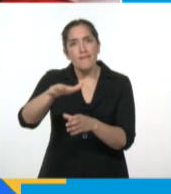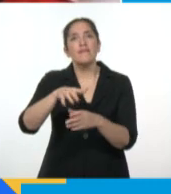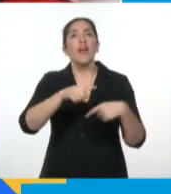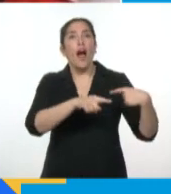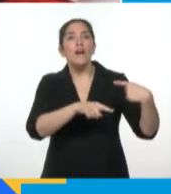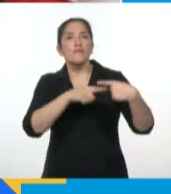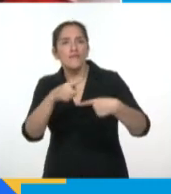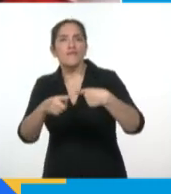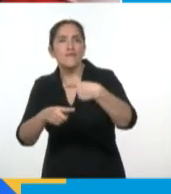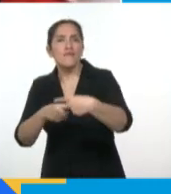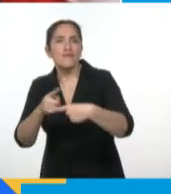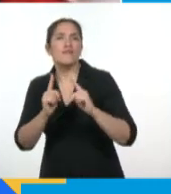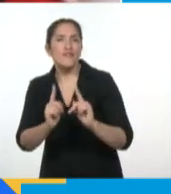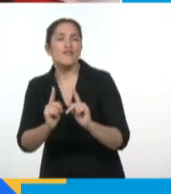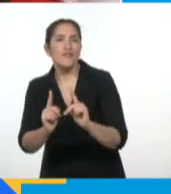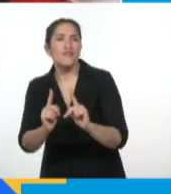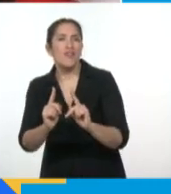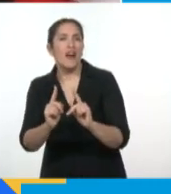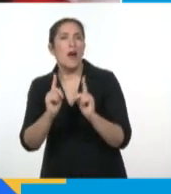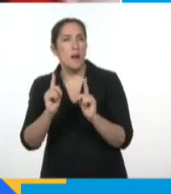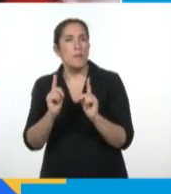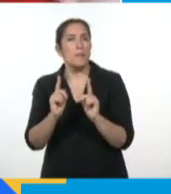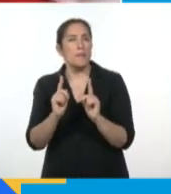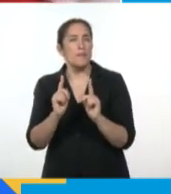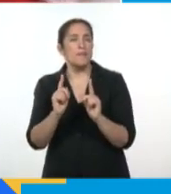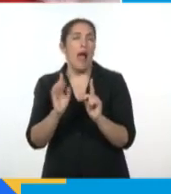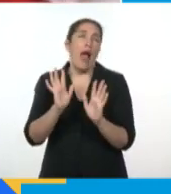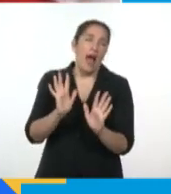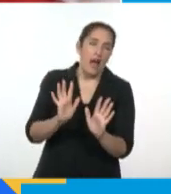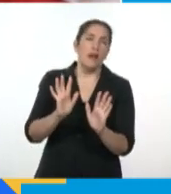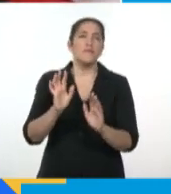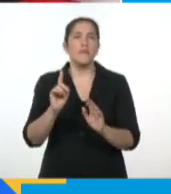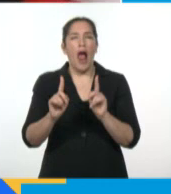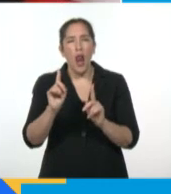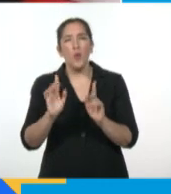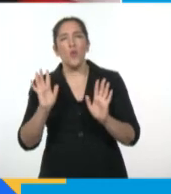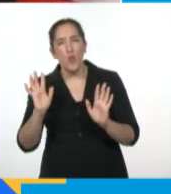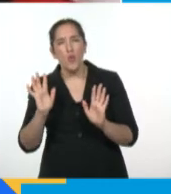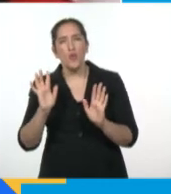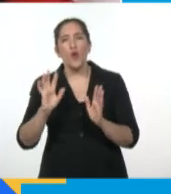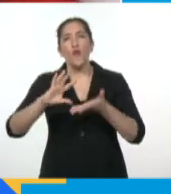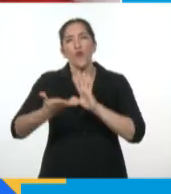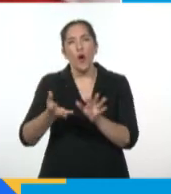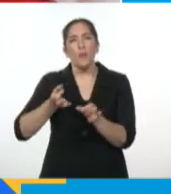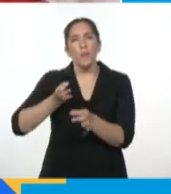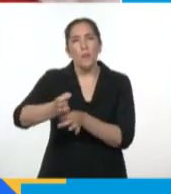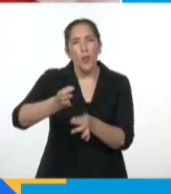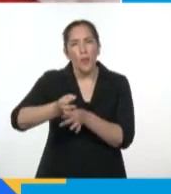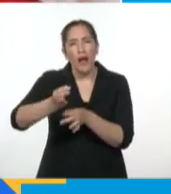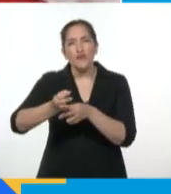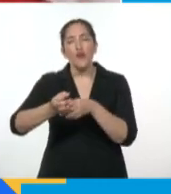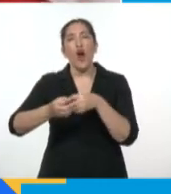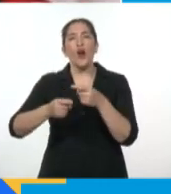perpetuidad consistente con algunas excepciones. Desde luego, hay algunos modelos educativos que